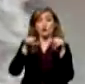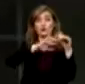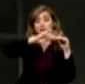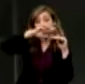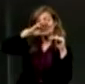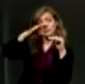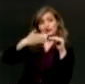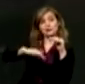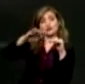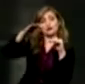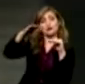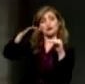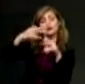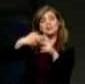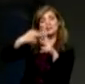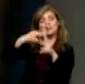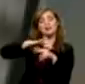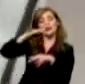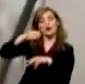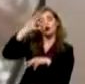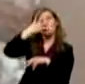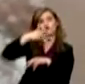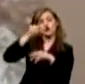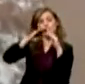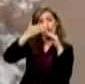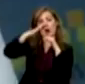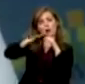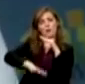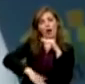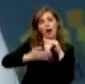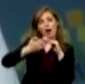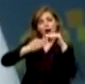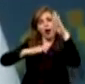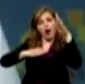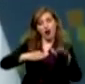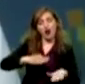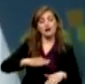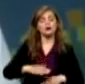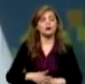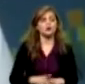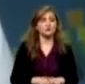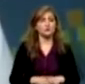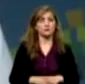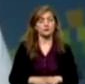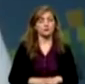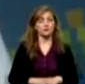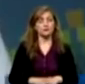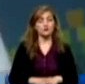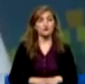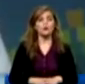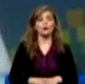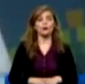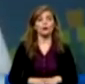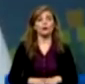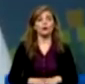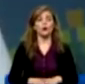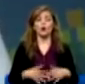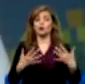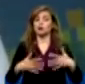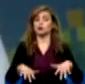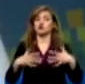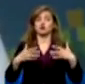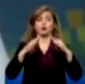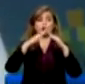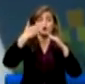Hermoso, donde se desprendieron los techos de varias viviendas. Ahí se evidenció la presencia de desprendimiento